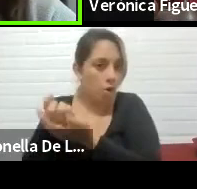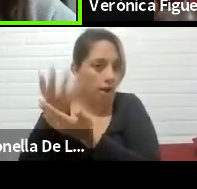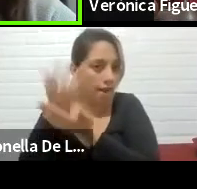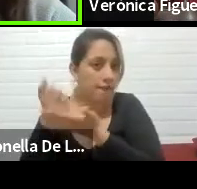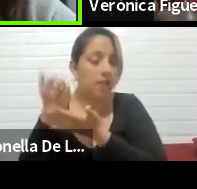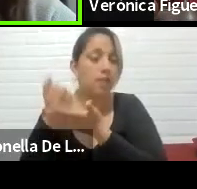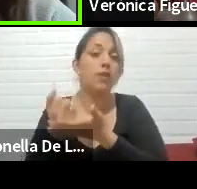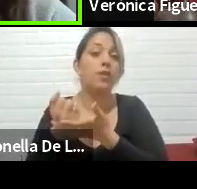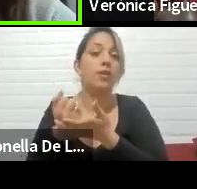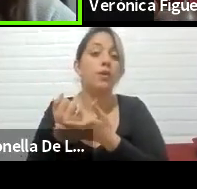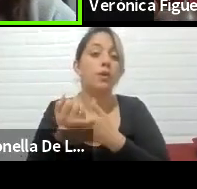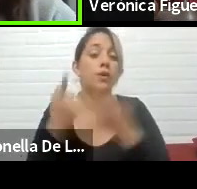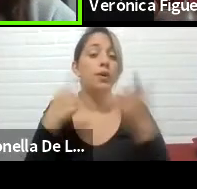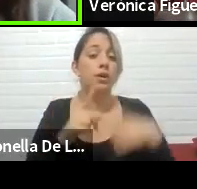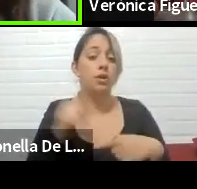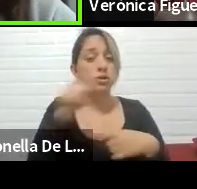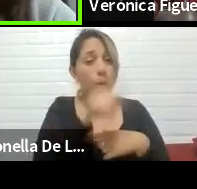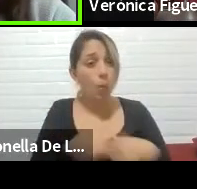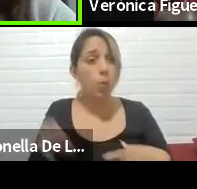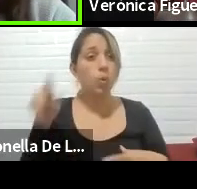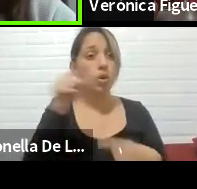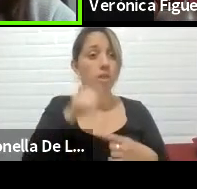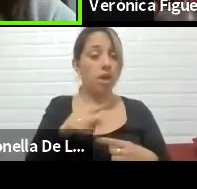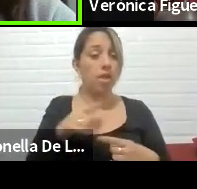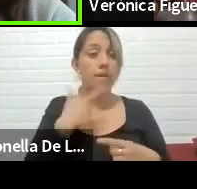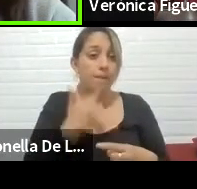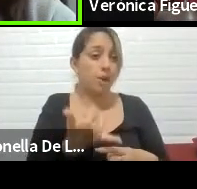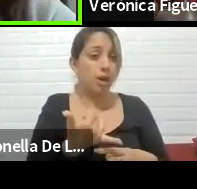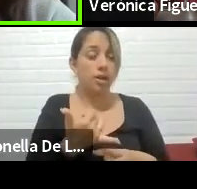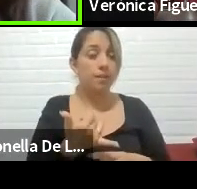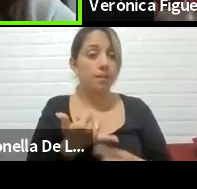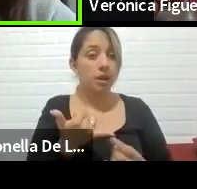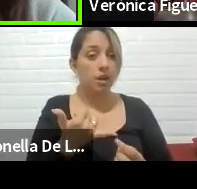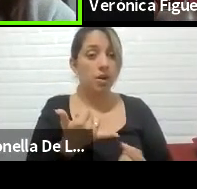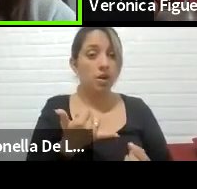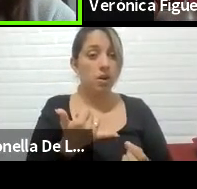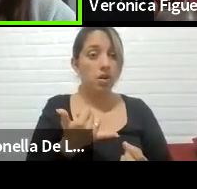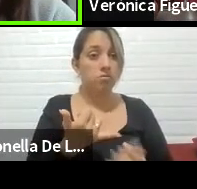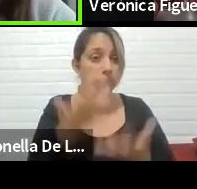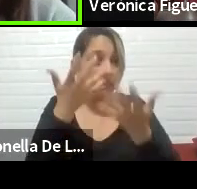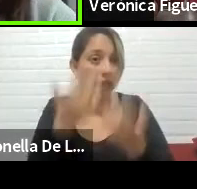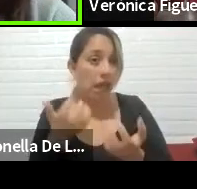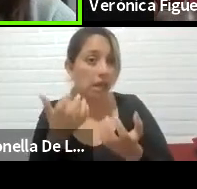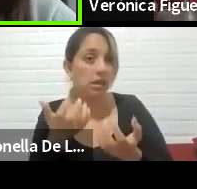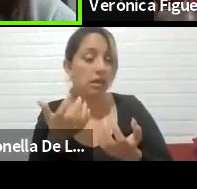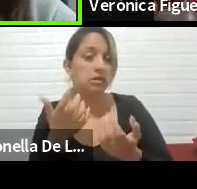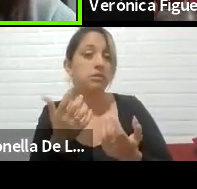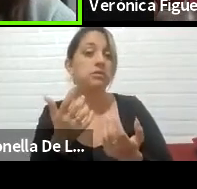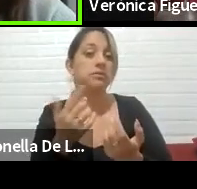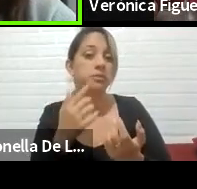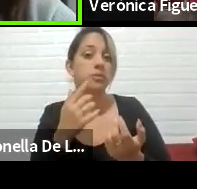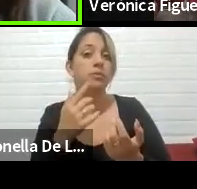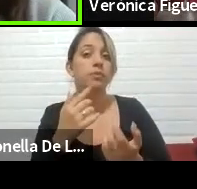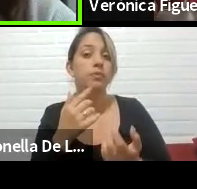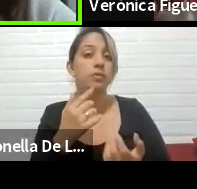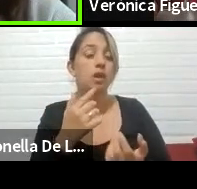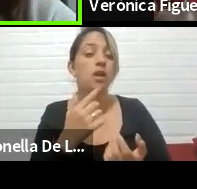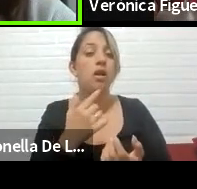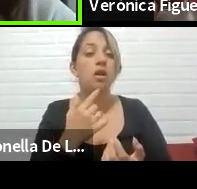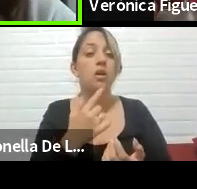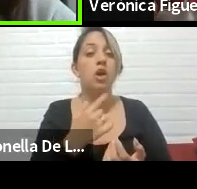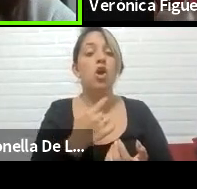maneras, si ustedes así lo disponen, nosotros vamos a sistematizar